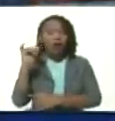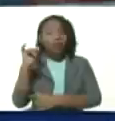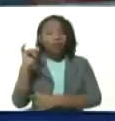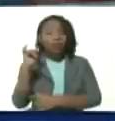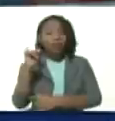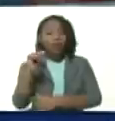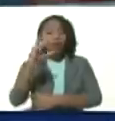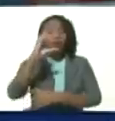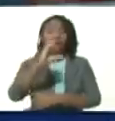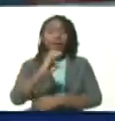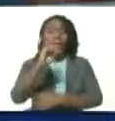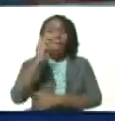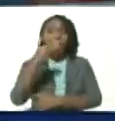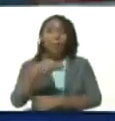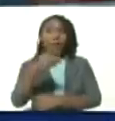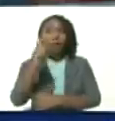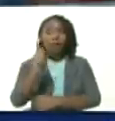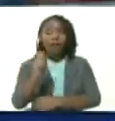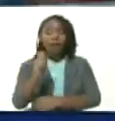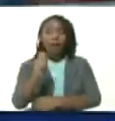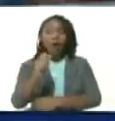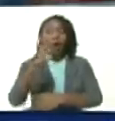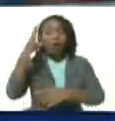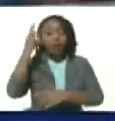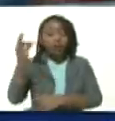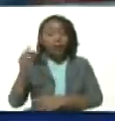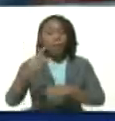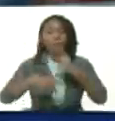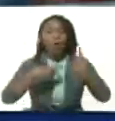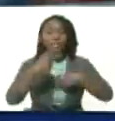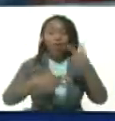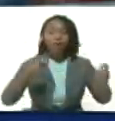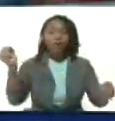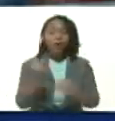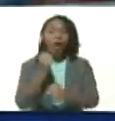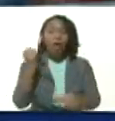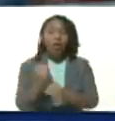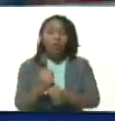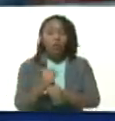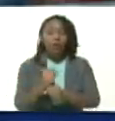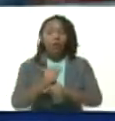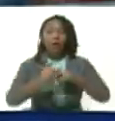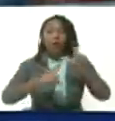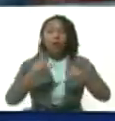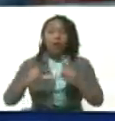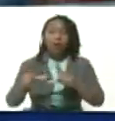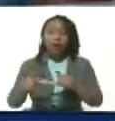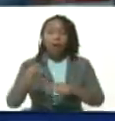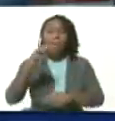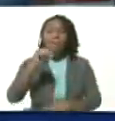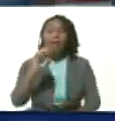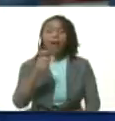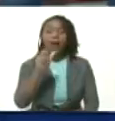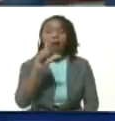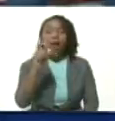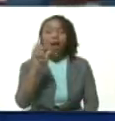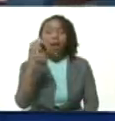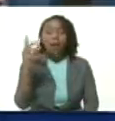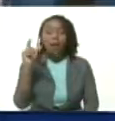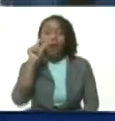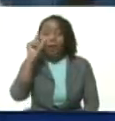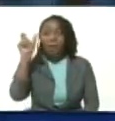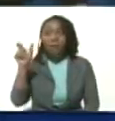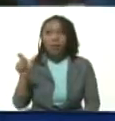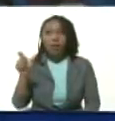CPT, los Consejos Productivos de Trabajadores del Laboratorio Megalab. Allá está Mauricio